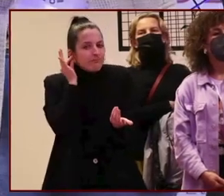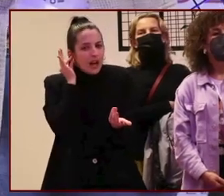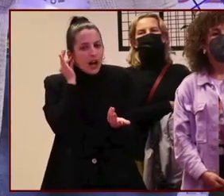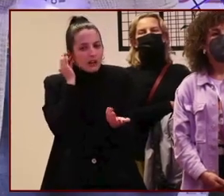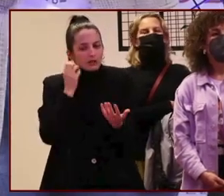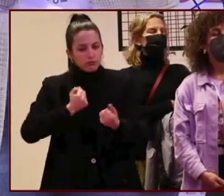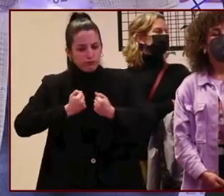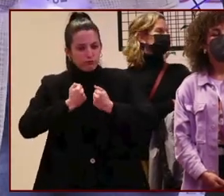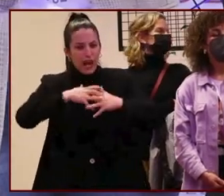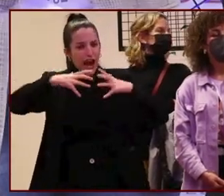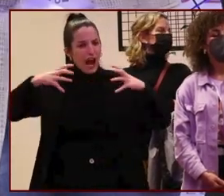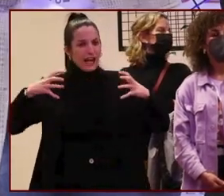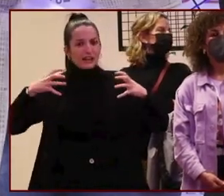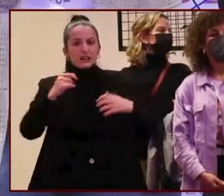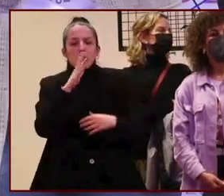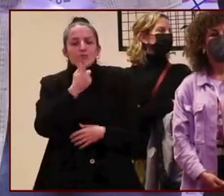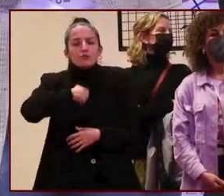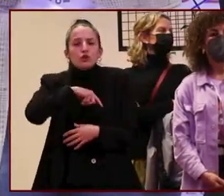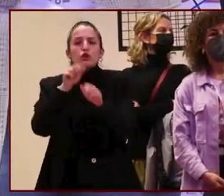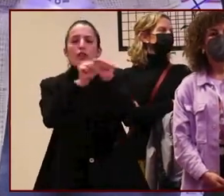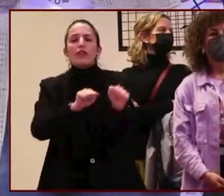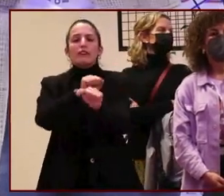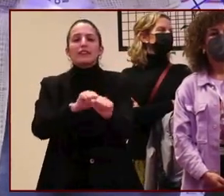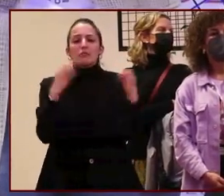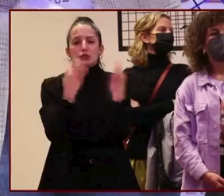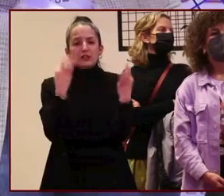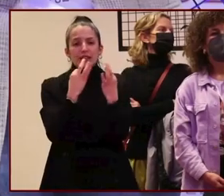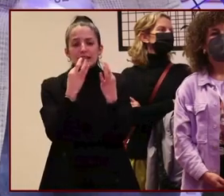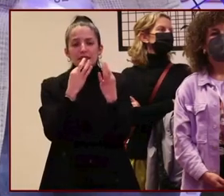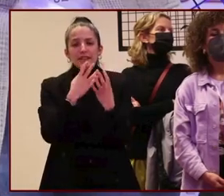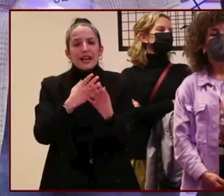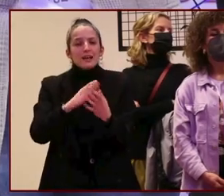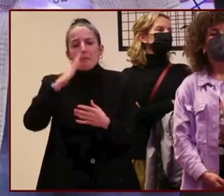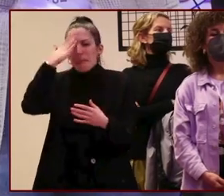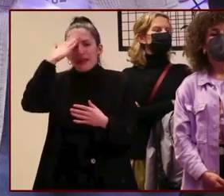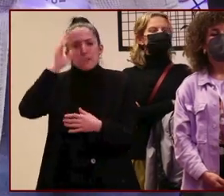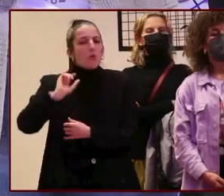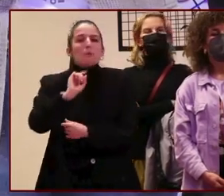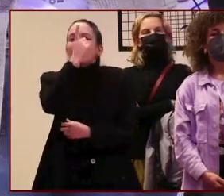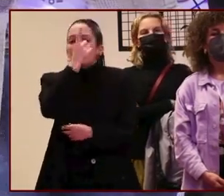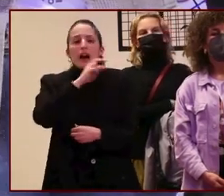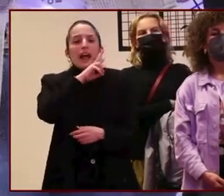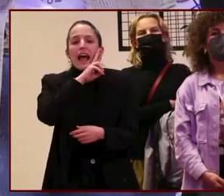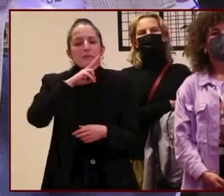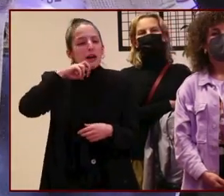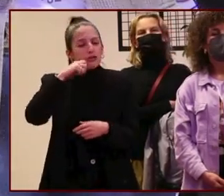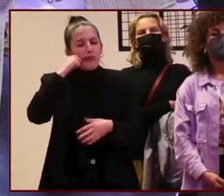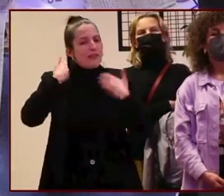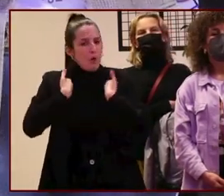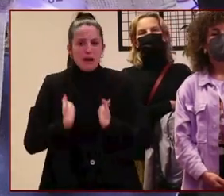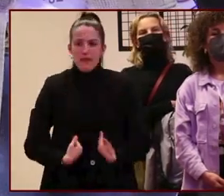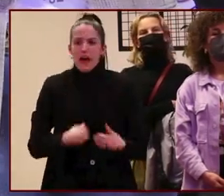defendemos un principio más importante o valor imprescindible la humanidad